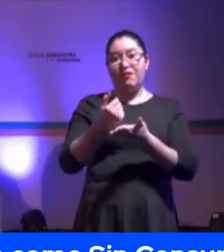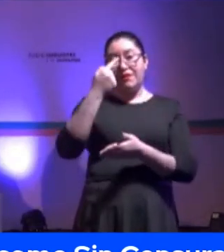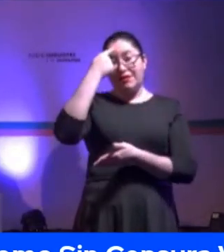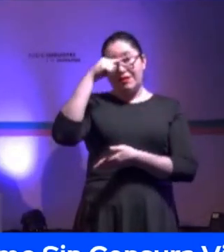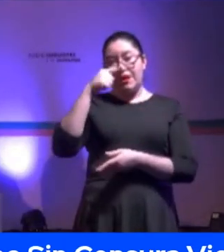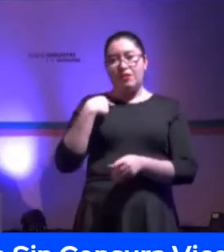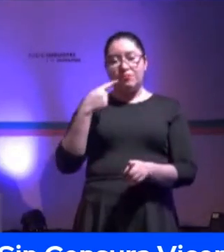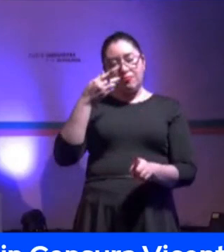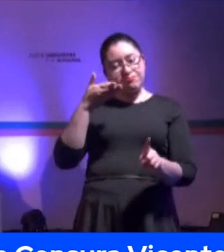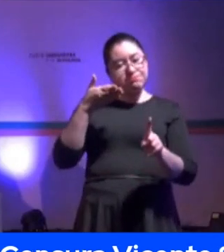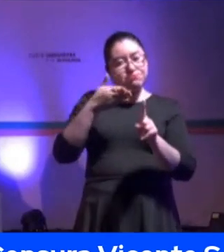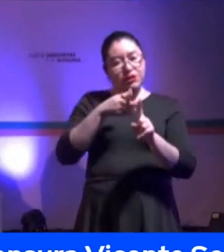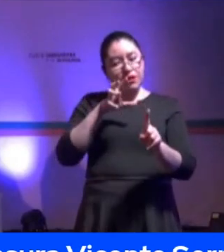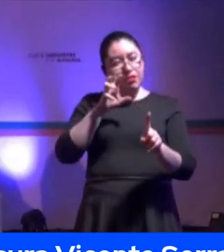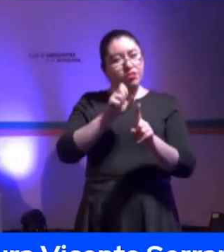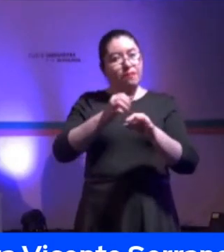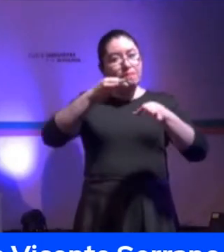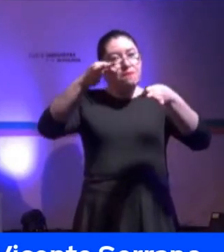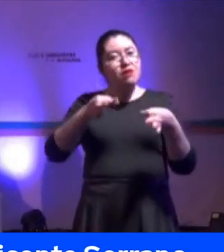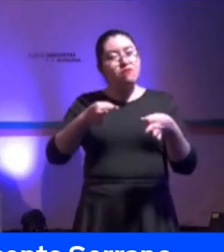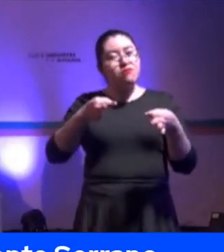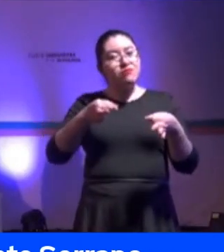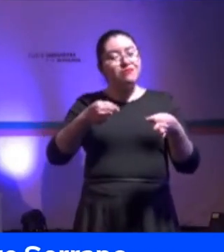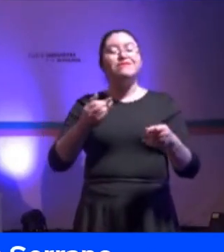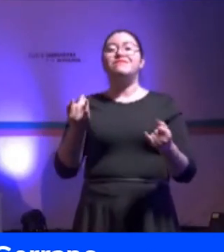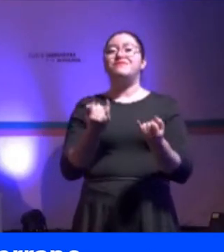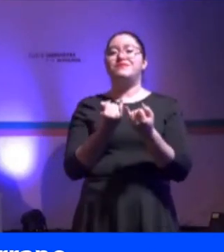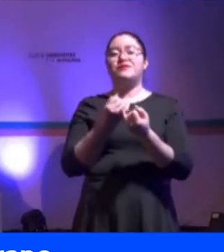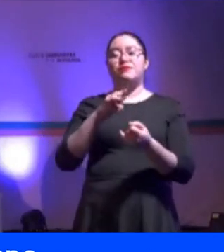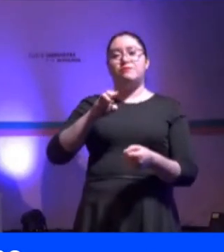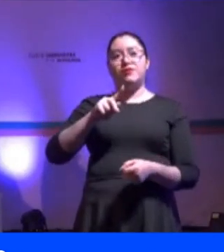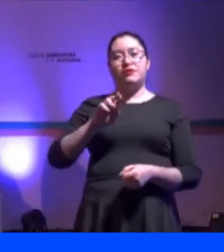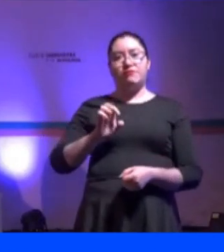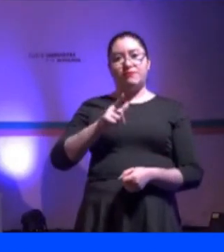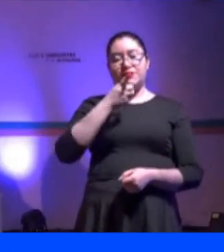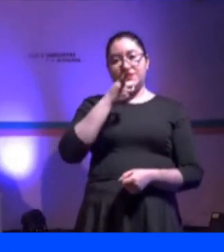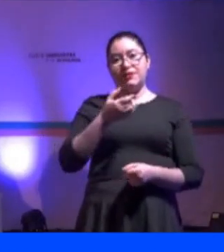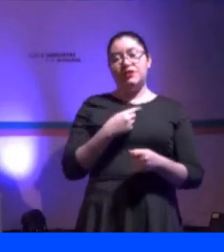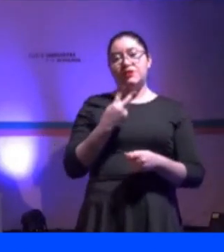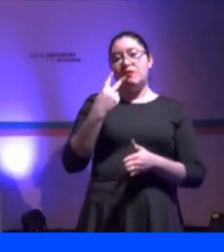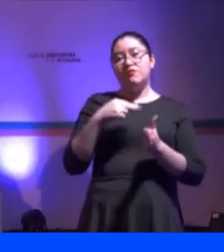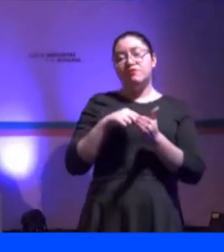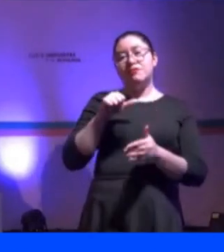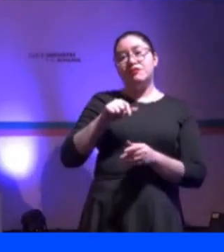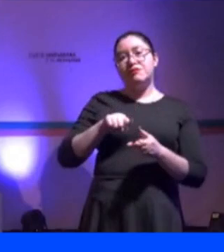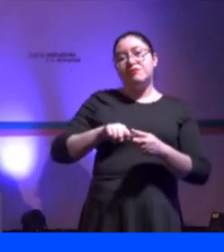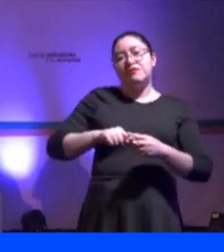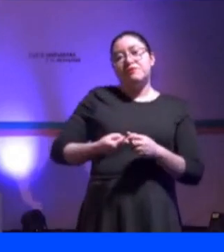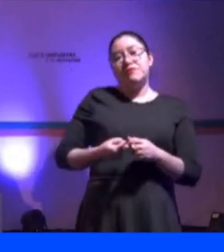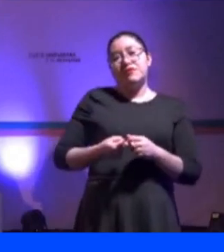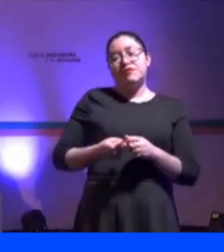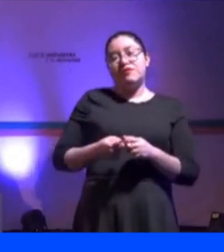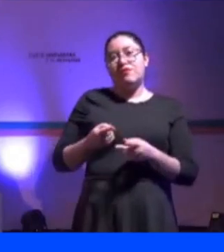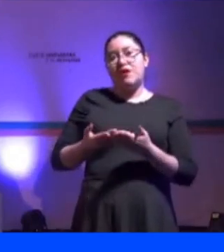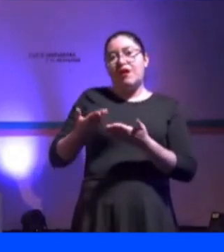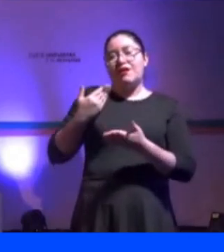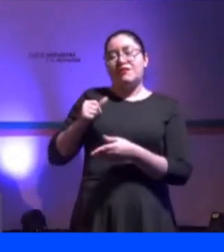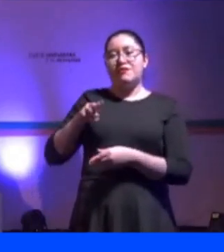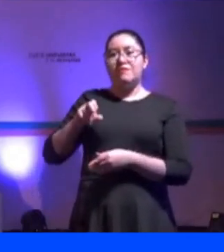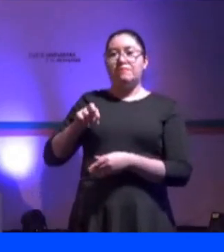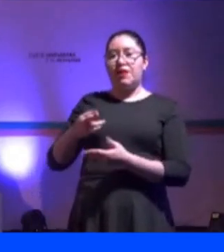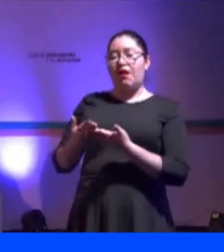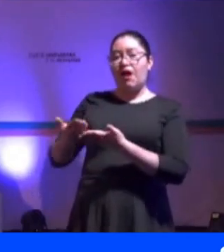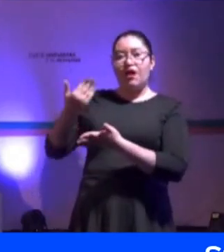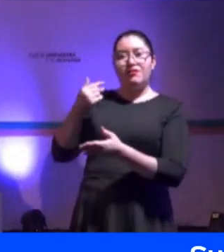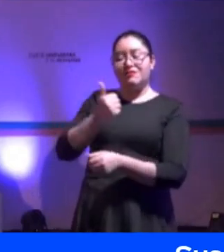convicciones claras. Y bien lo dice Manuel, aquí seguiremos. Digo, yo iniciaba el proyecto en 2016, Vicente inició mucho antes, Amir también. O sea,